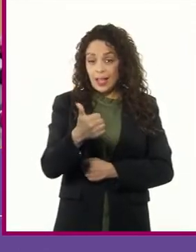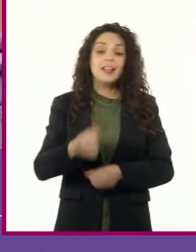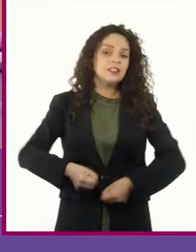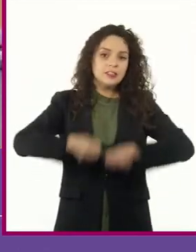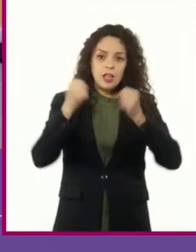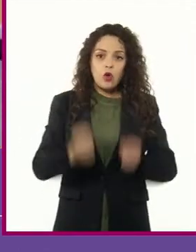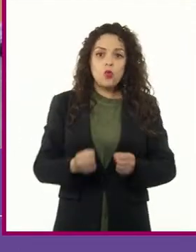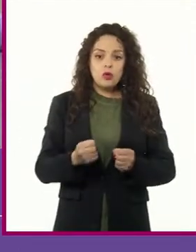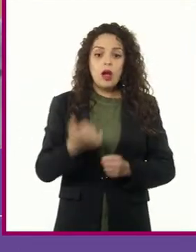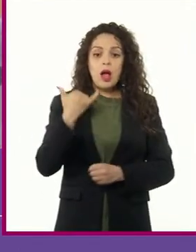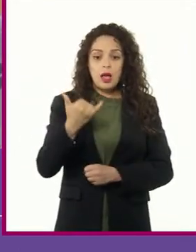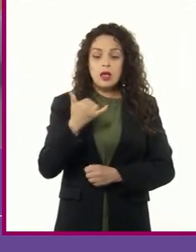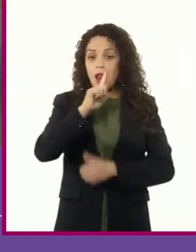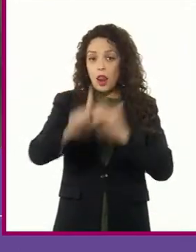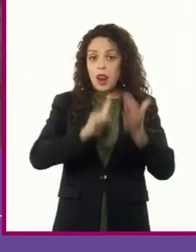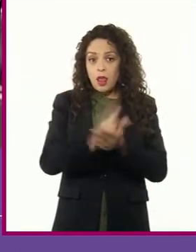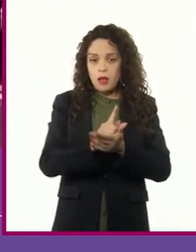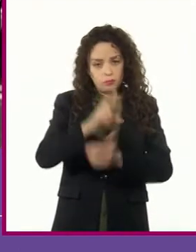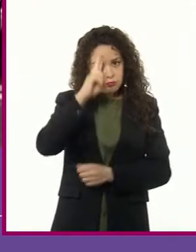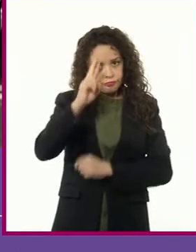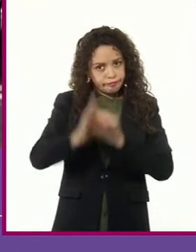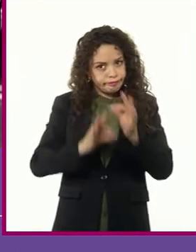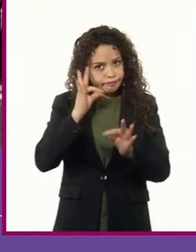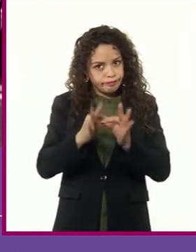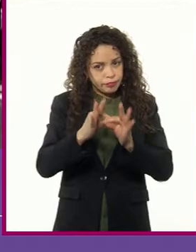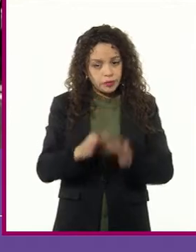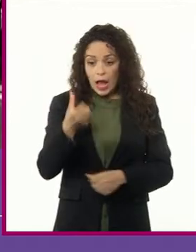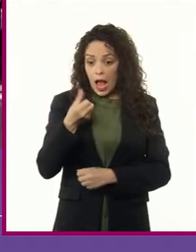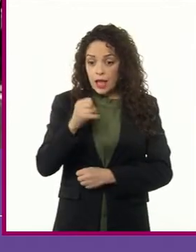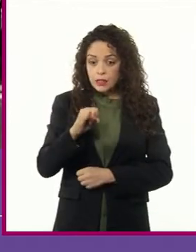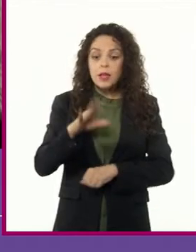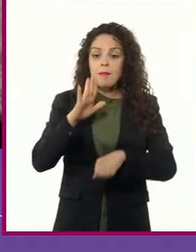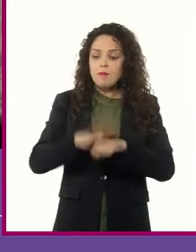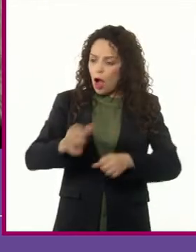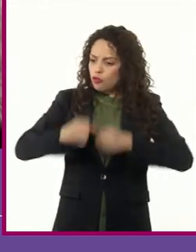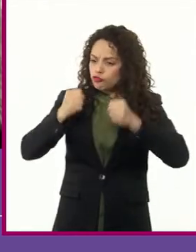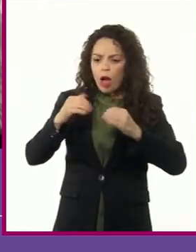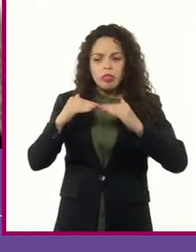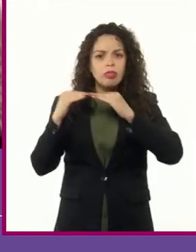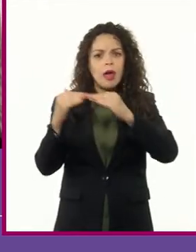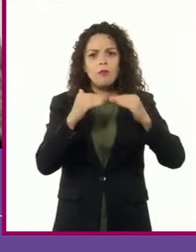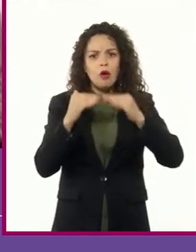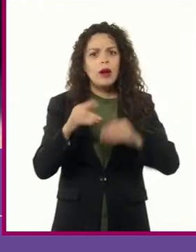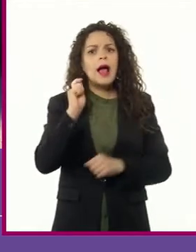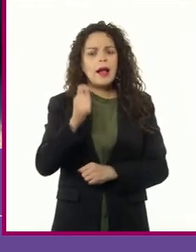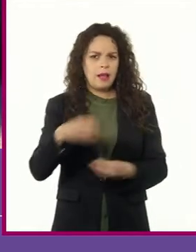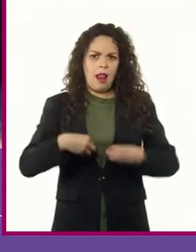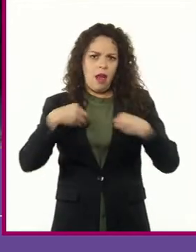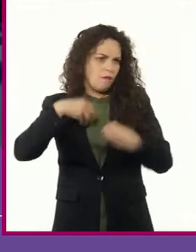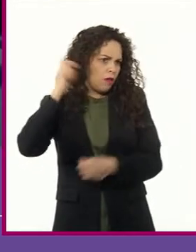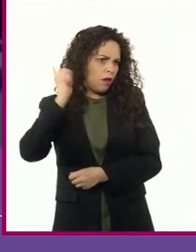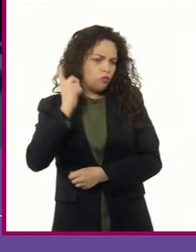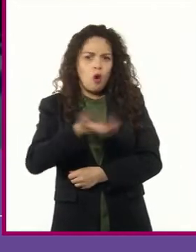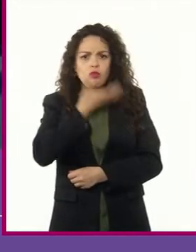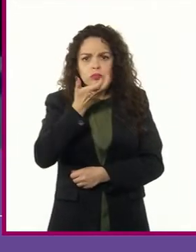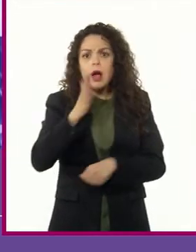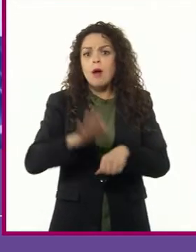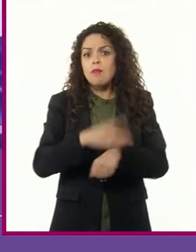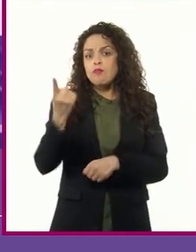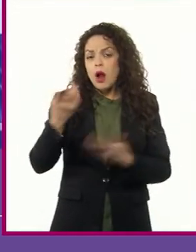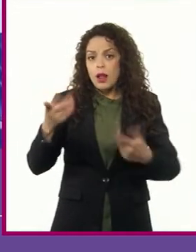el cumplimiento de las leyes. Es así como se fortalece la democracia en la vida cotidiana, pues al combatir la